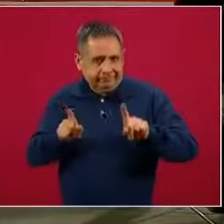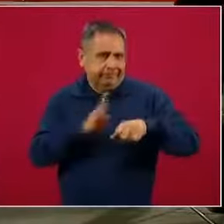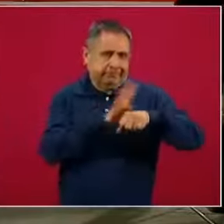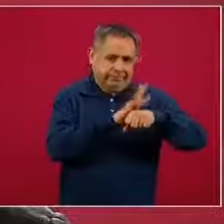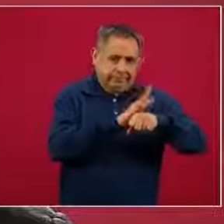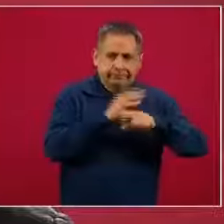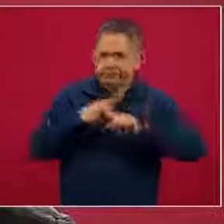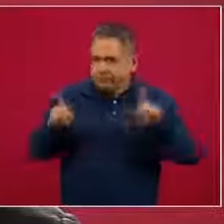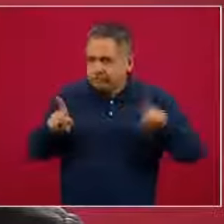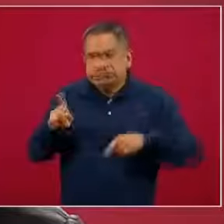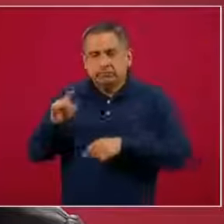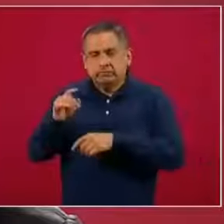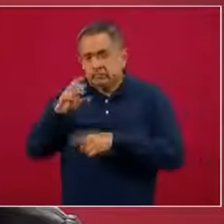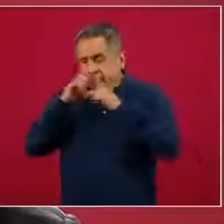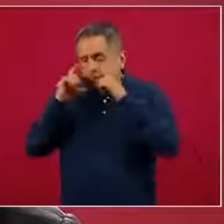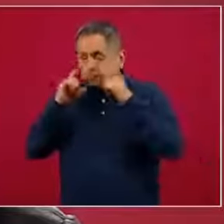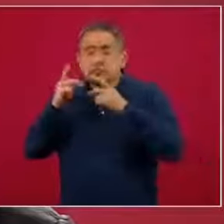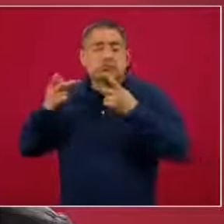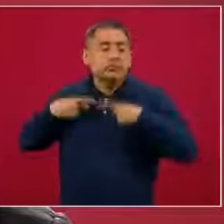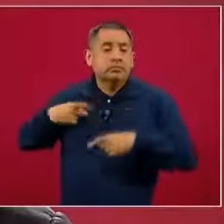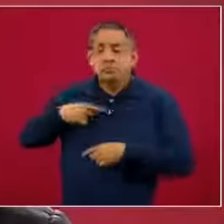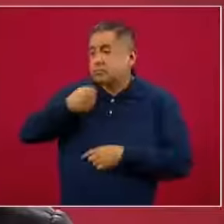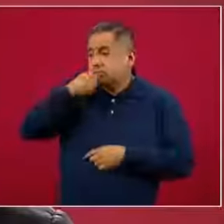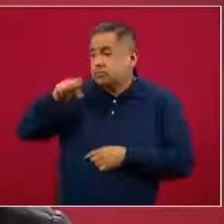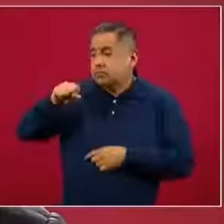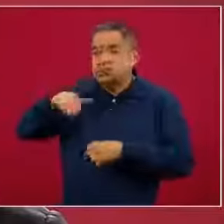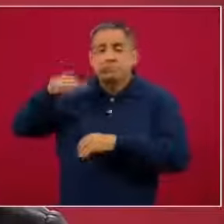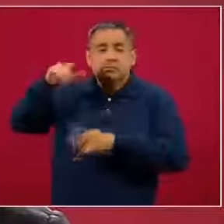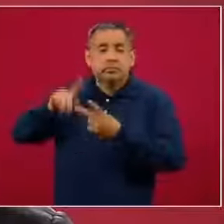con enfermedades crónicas, embarazadas